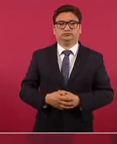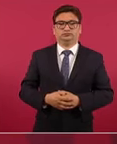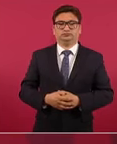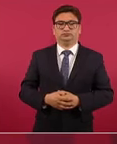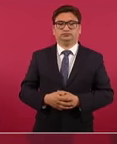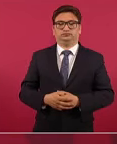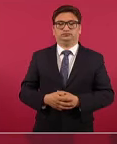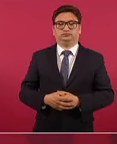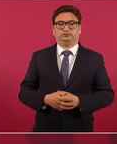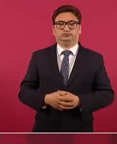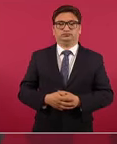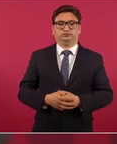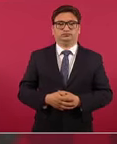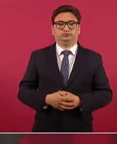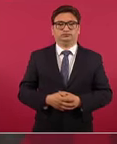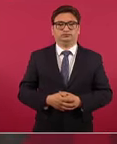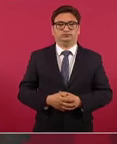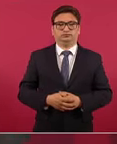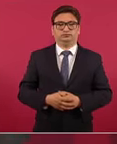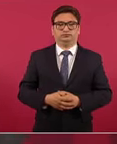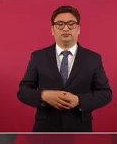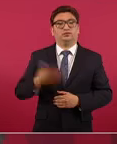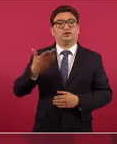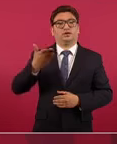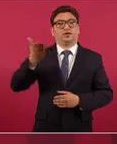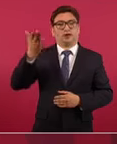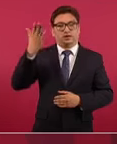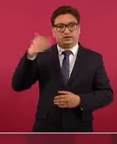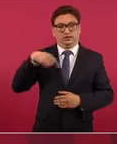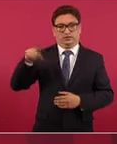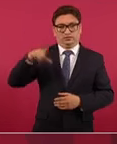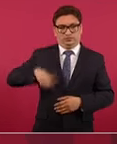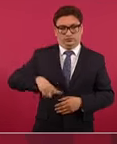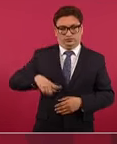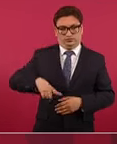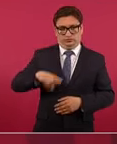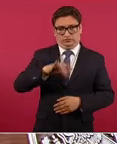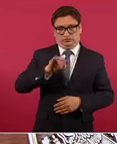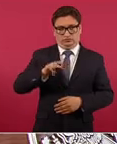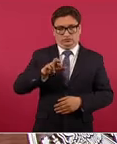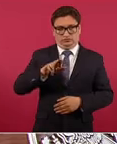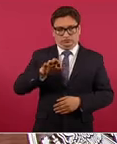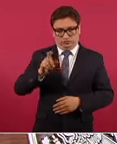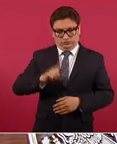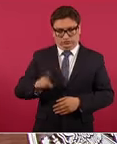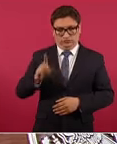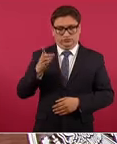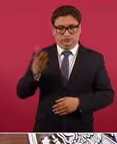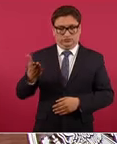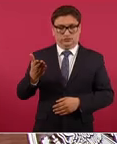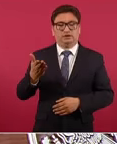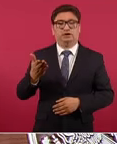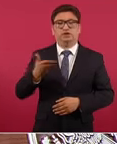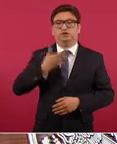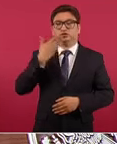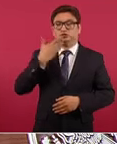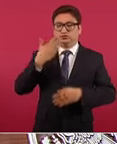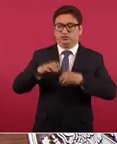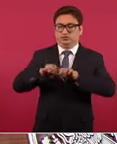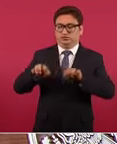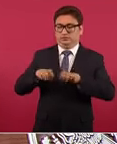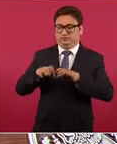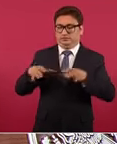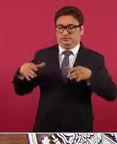durante el gobierno de juárez que tenía el mejor gabinete que ha